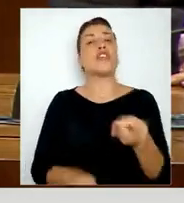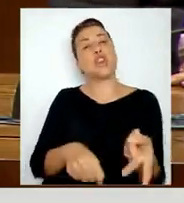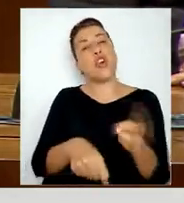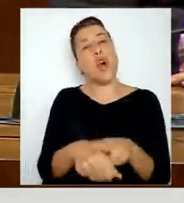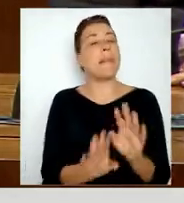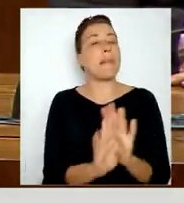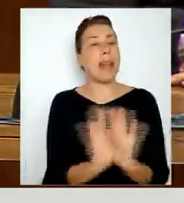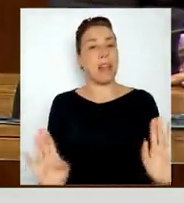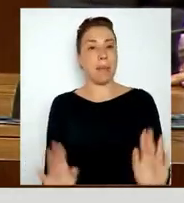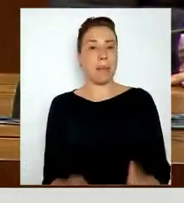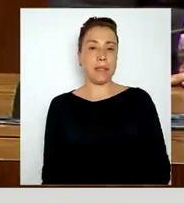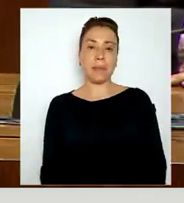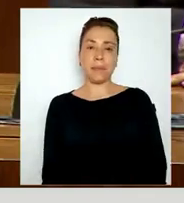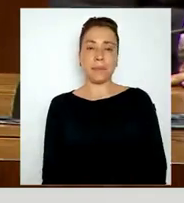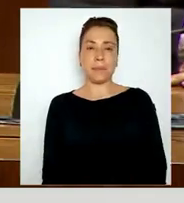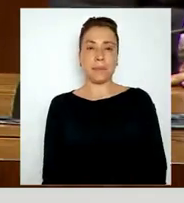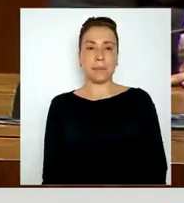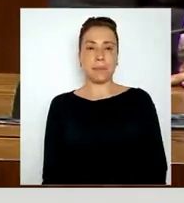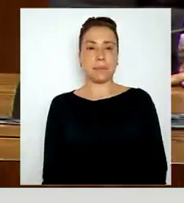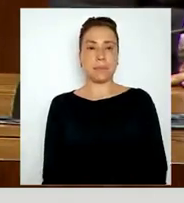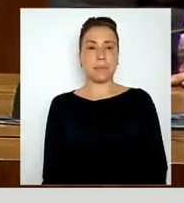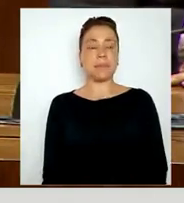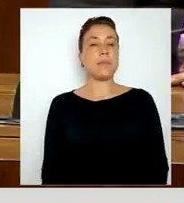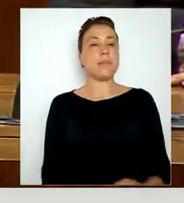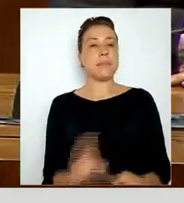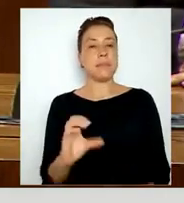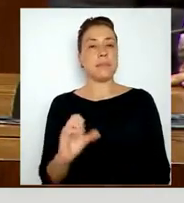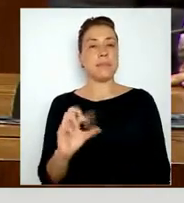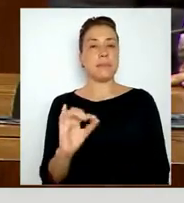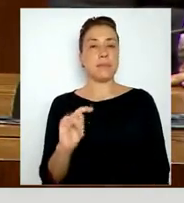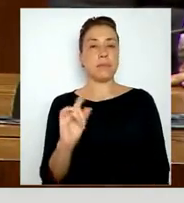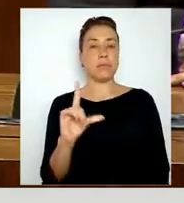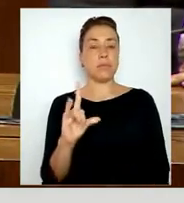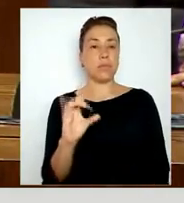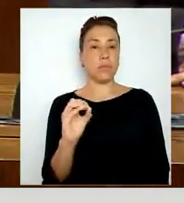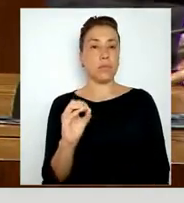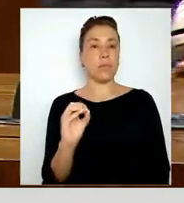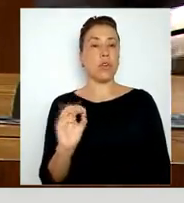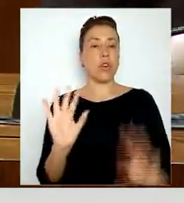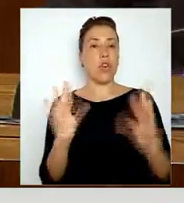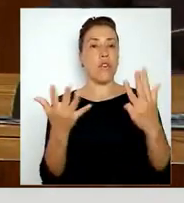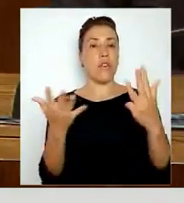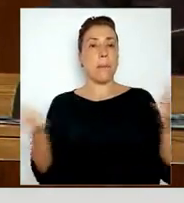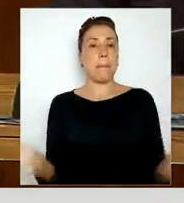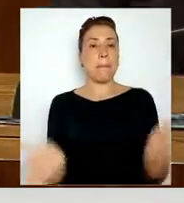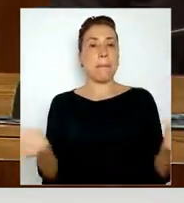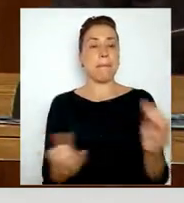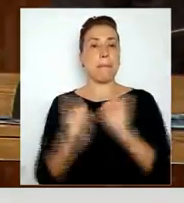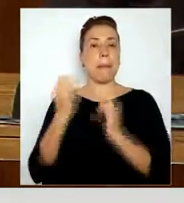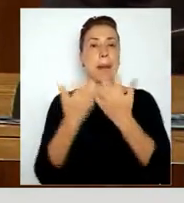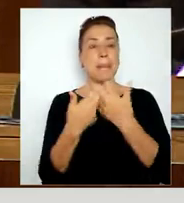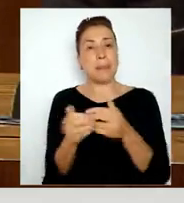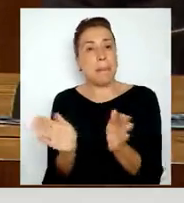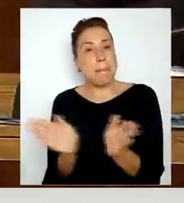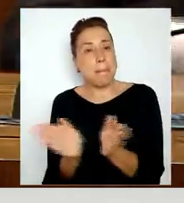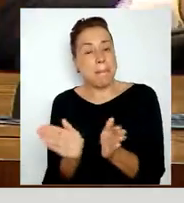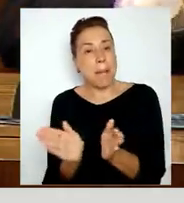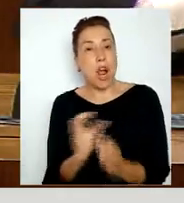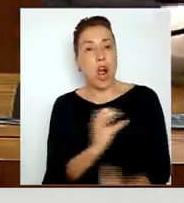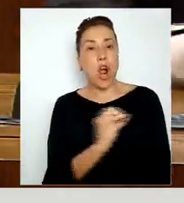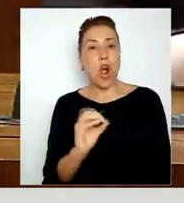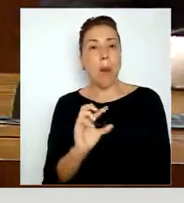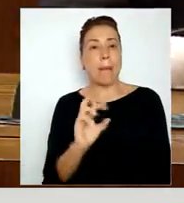señalar que el capítulo noveno es de promoción a las empresas de menor tamaño y cooperativa al respecto